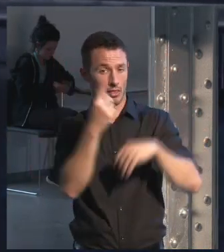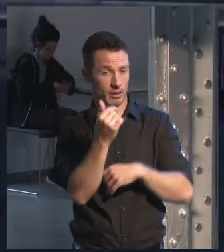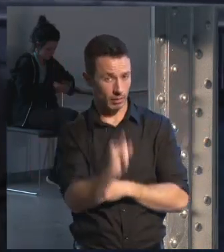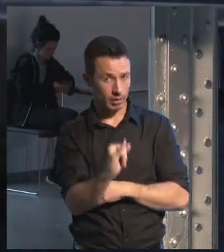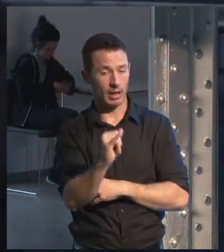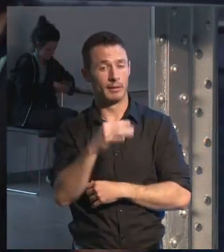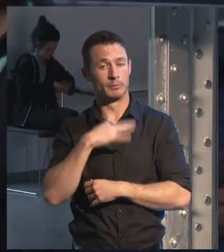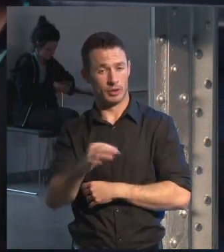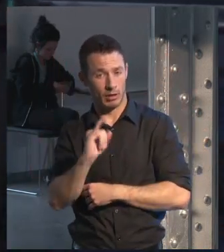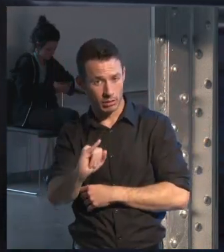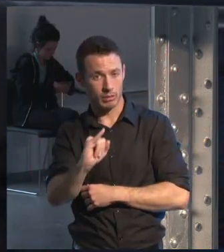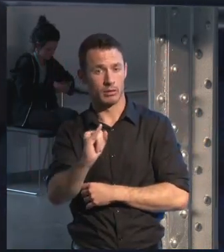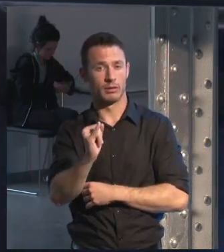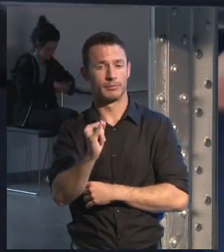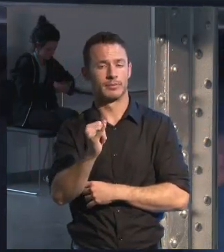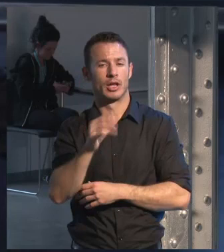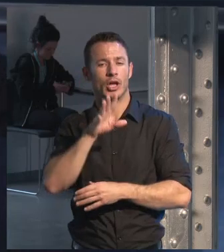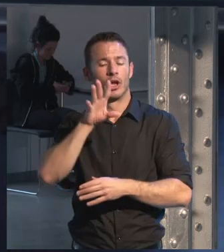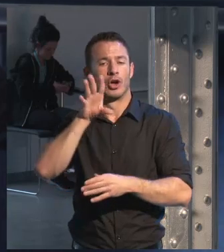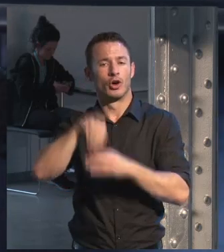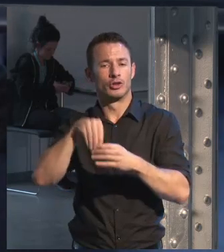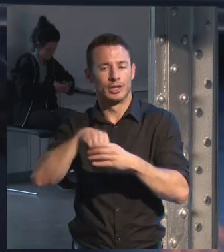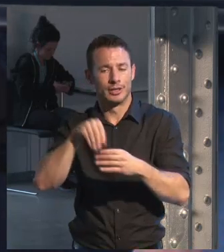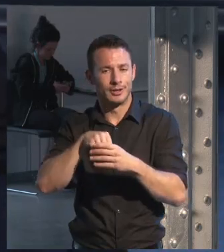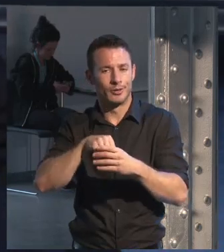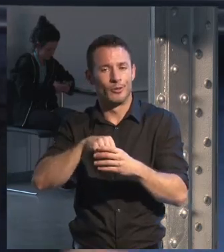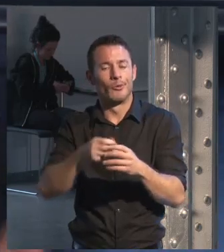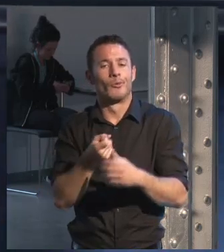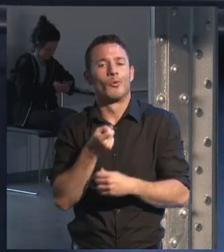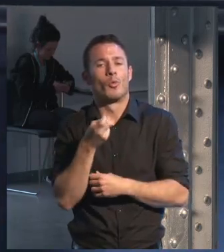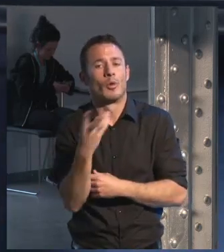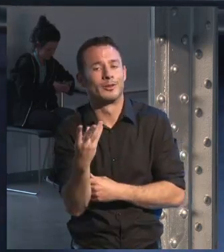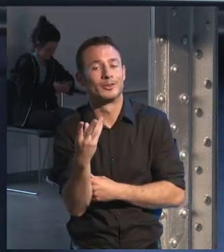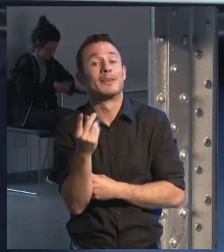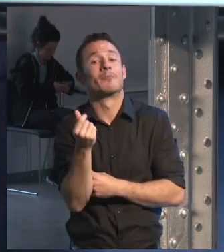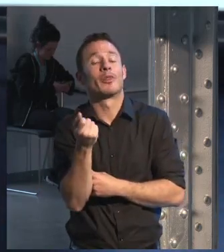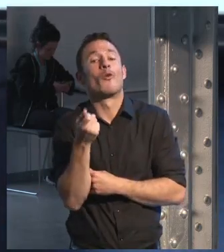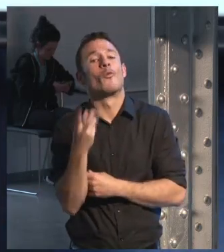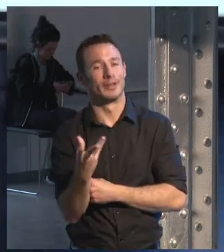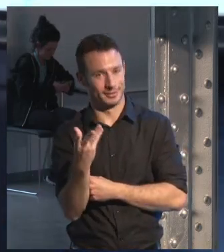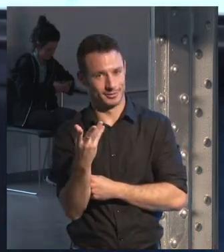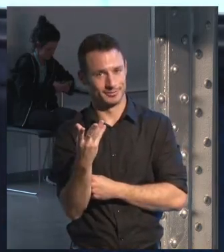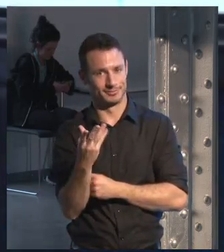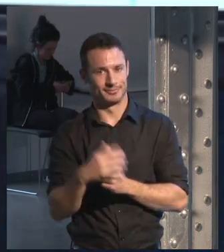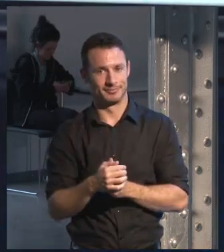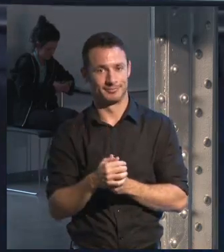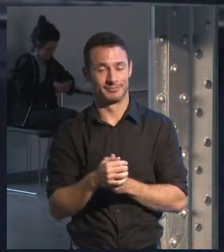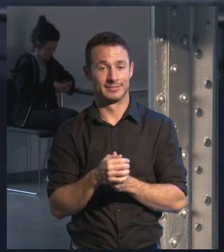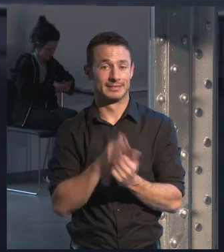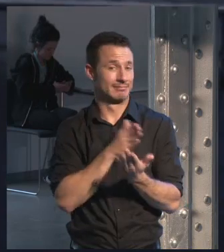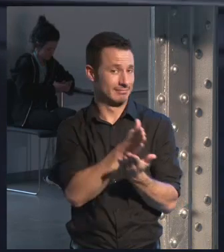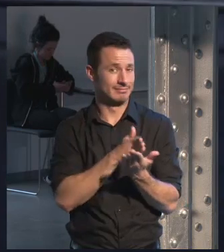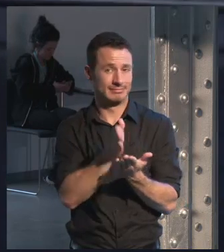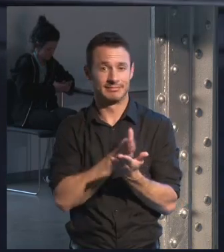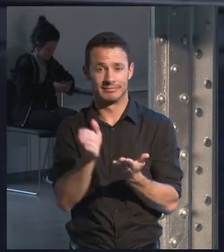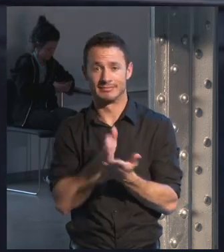las posibilidades? ¿Cuántos contenidos, cuántos nuevos mundos podemos crear y cuánto cuestan? Esos son los caminos que hay que